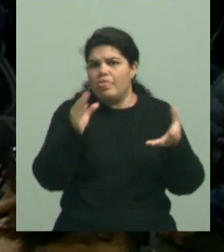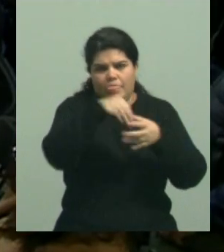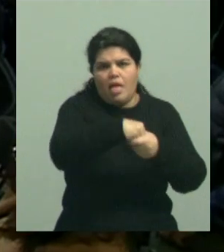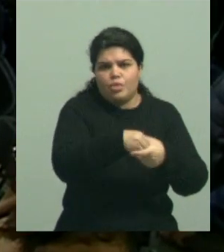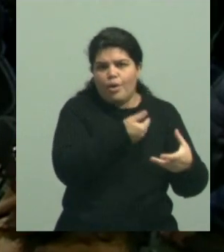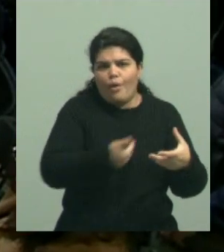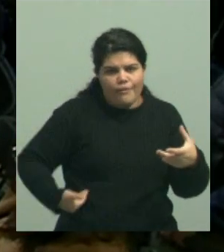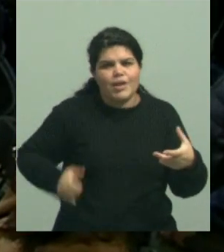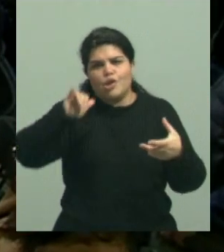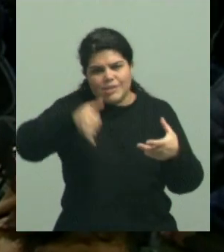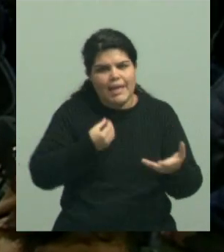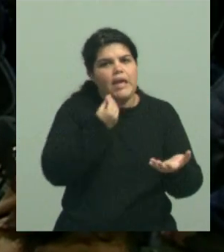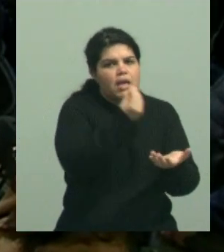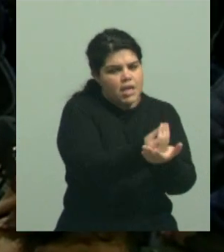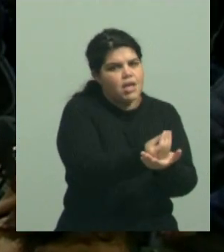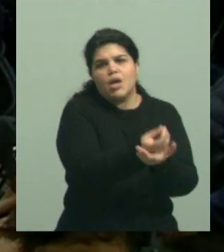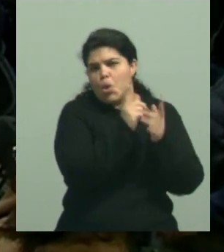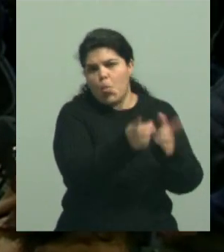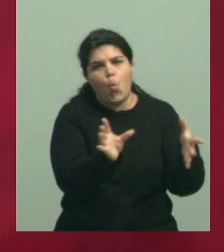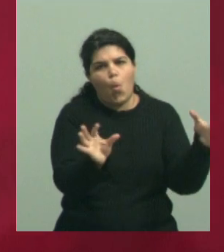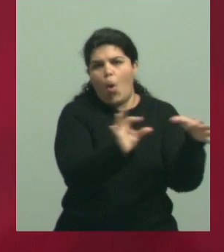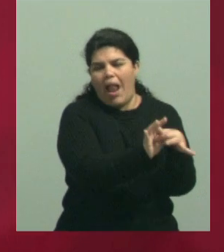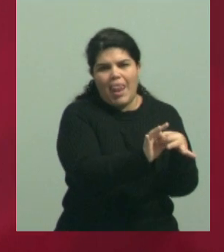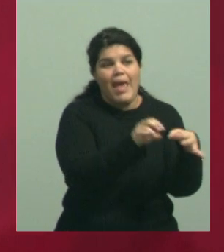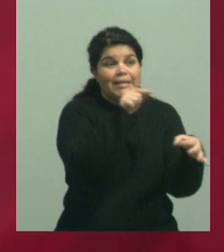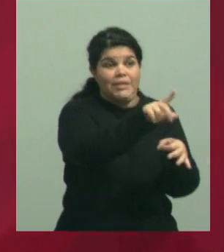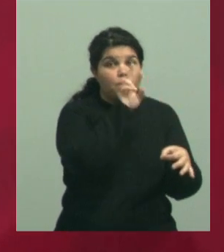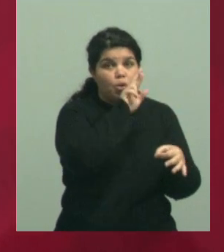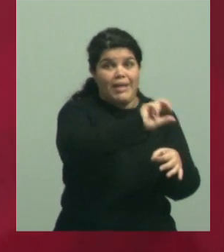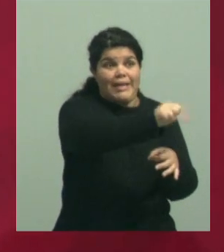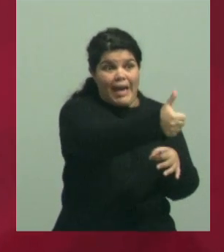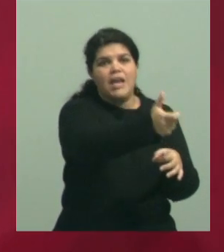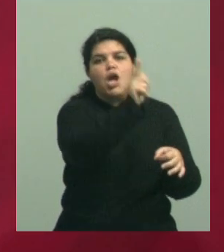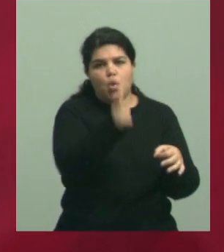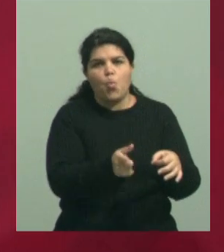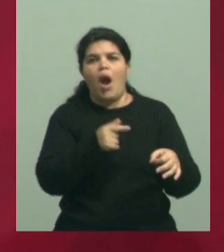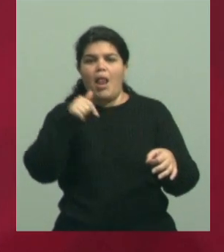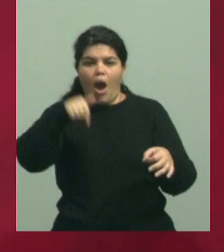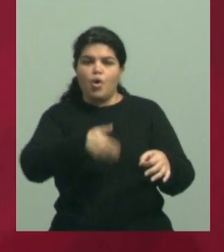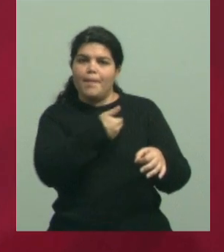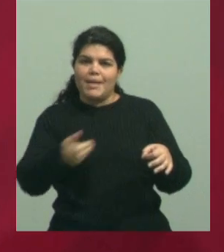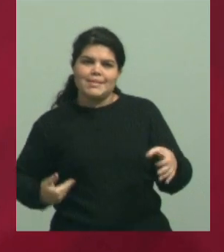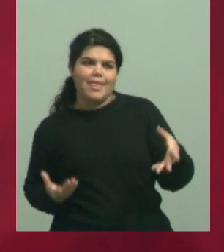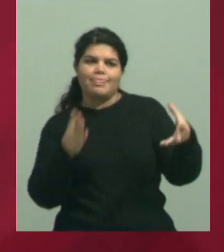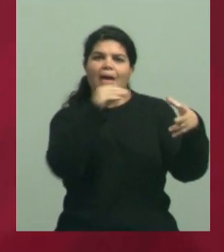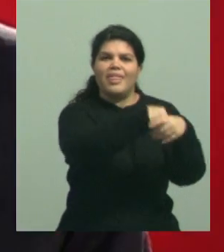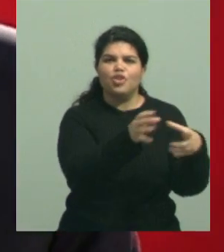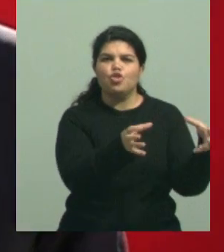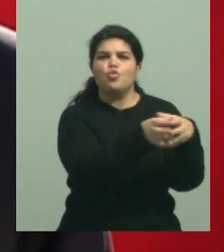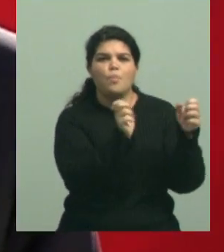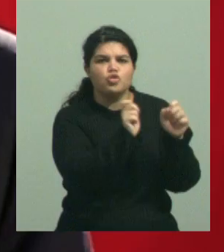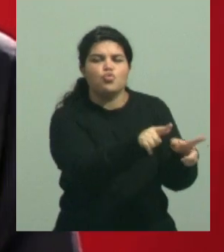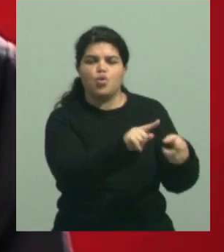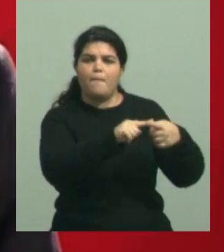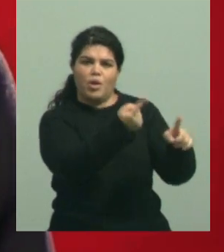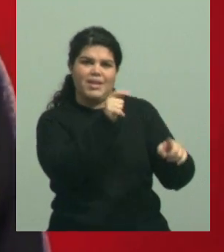ser un actor fundamental y que va a estar acompañando, tratando de generar músculo político, sí, para lo que va a ser esta próxima